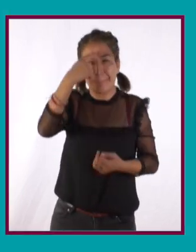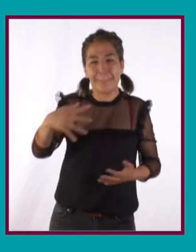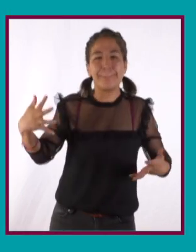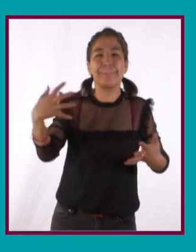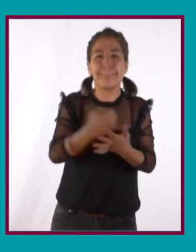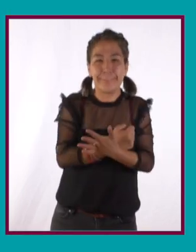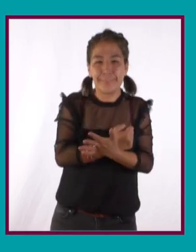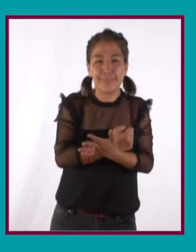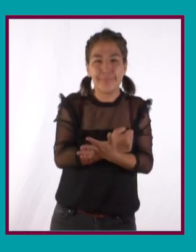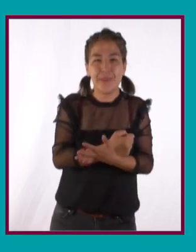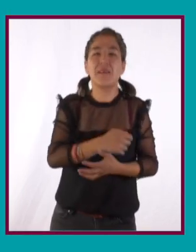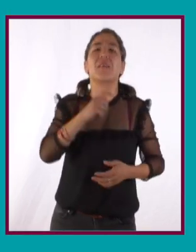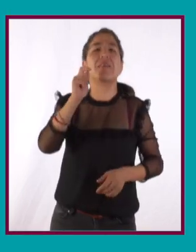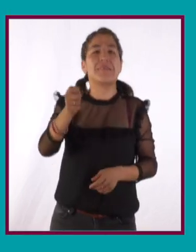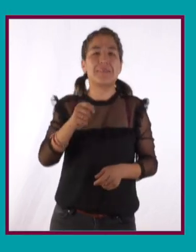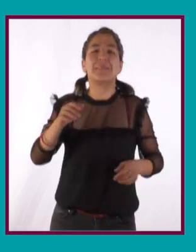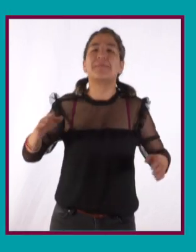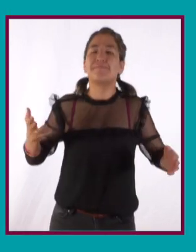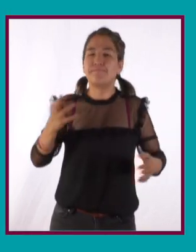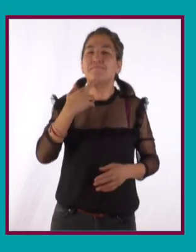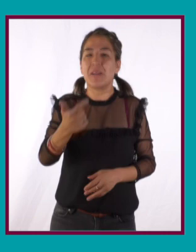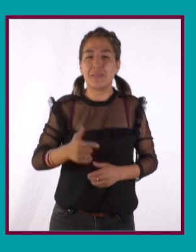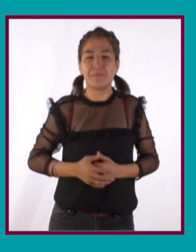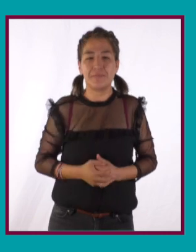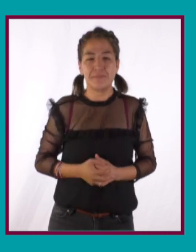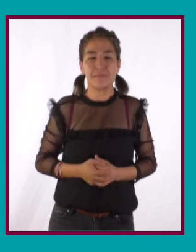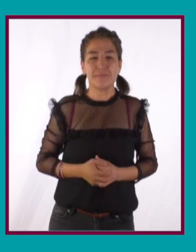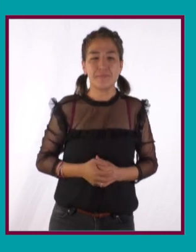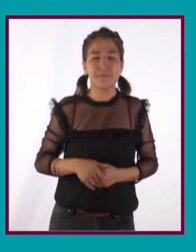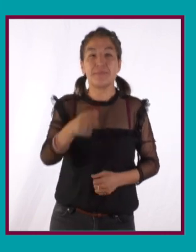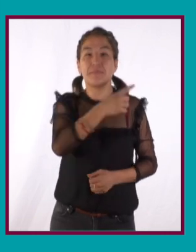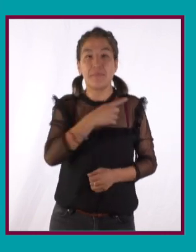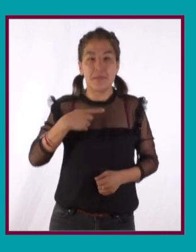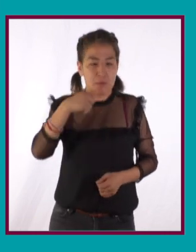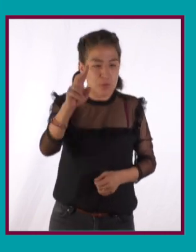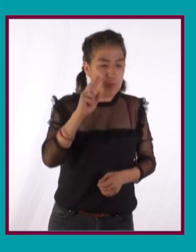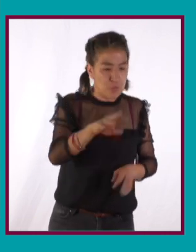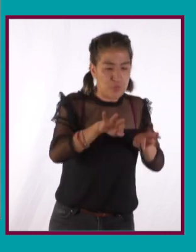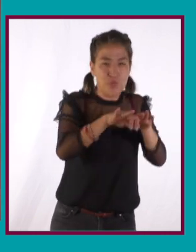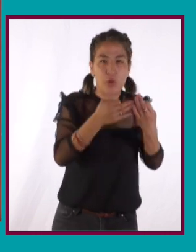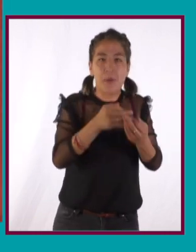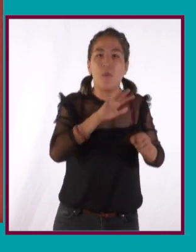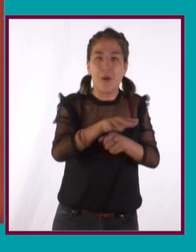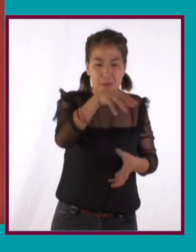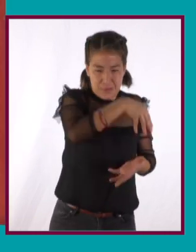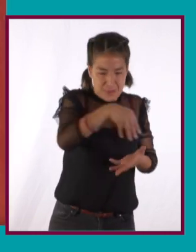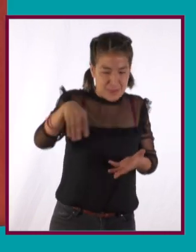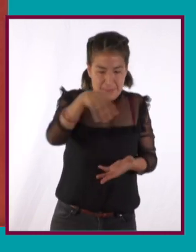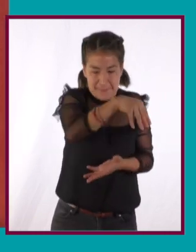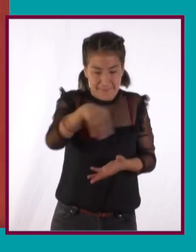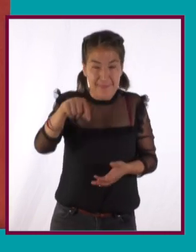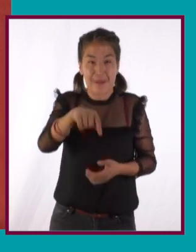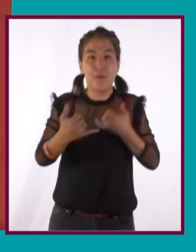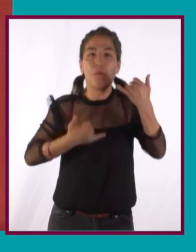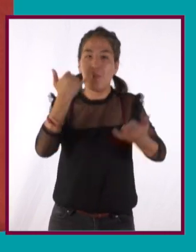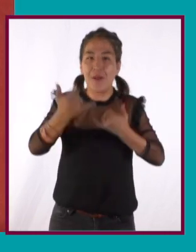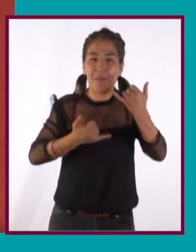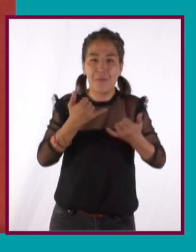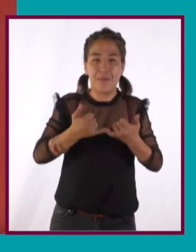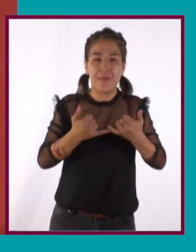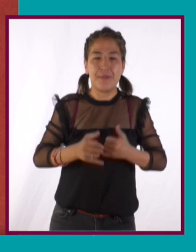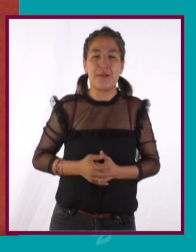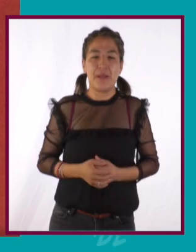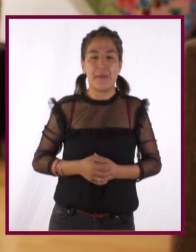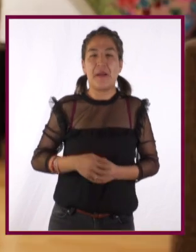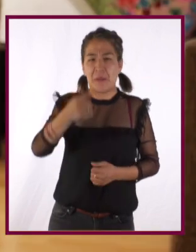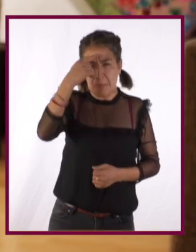estrategia ganadora, pues lo más conveniente es considerar todos los posibles escenarios de nuestro juego,